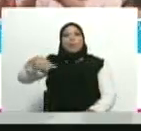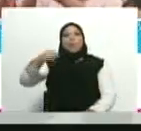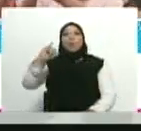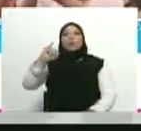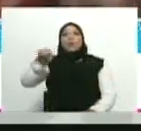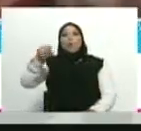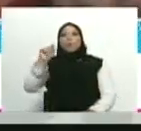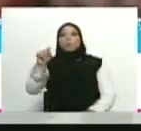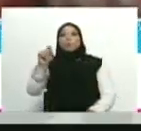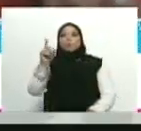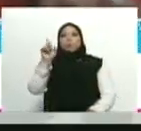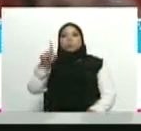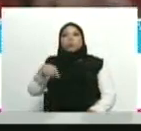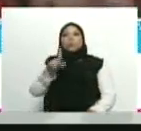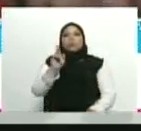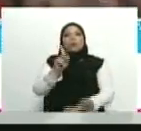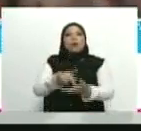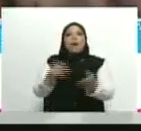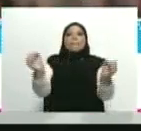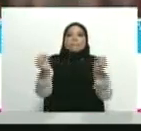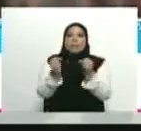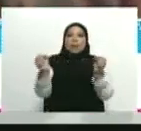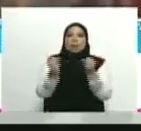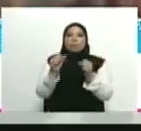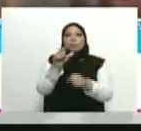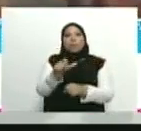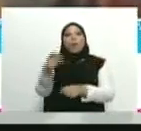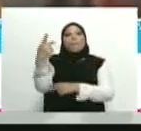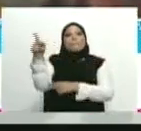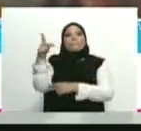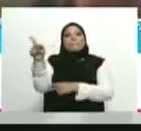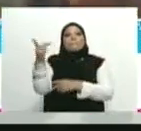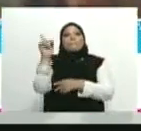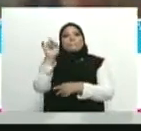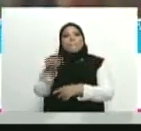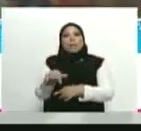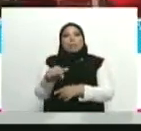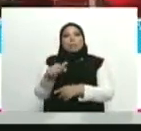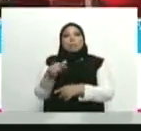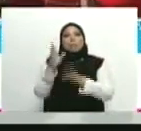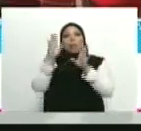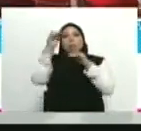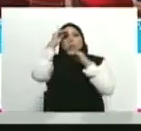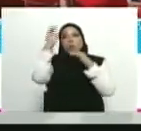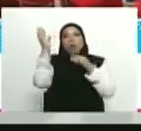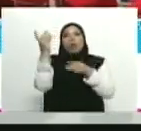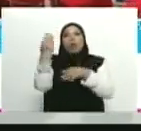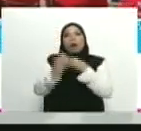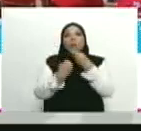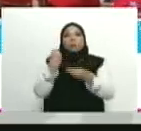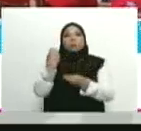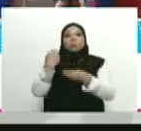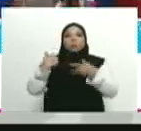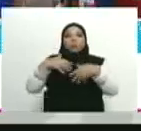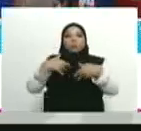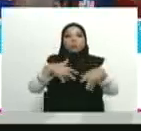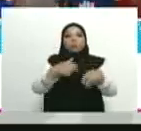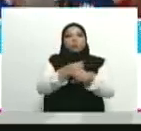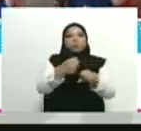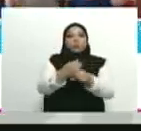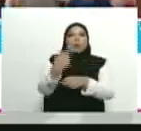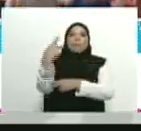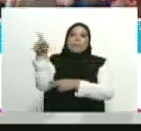Osuna, y también en Mérida, la gente de la parroquia Milla. Fíjate, en la capital marchan por